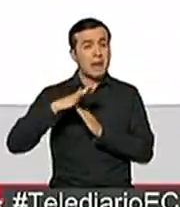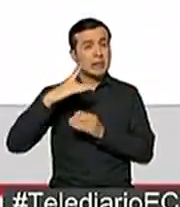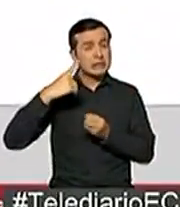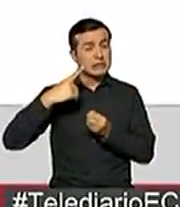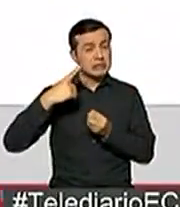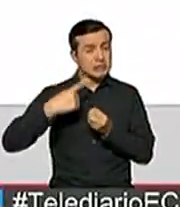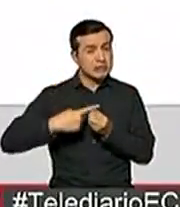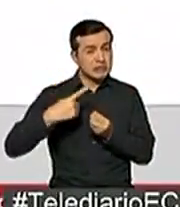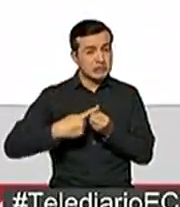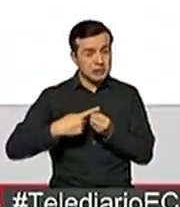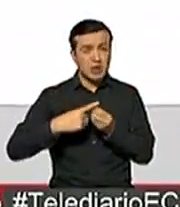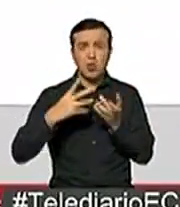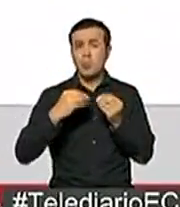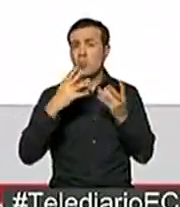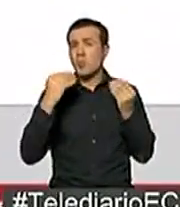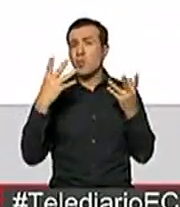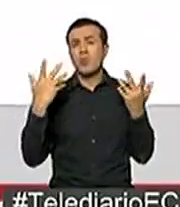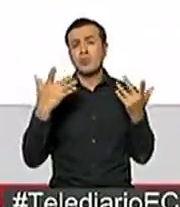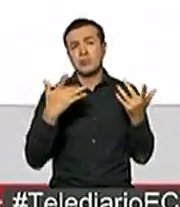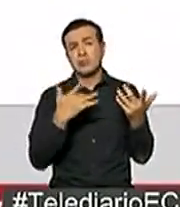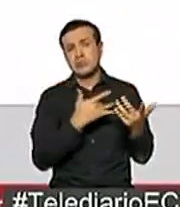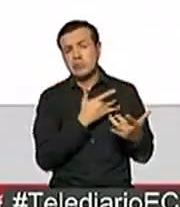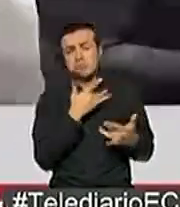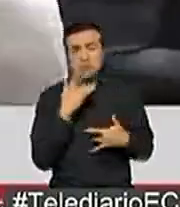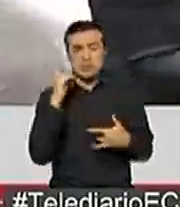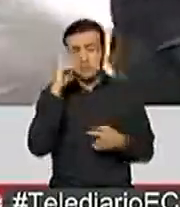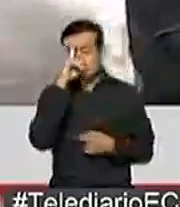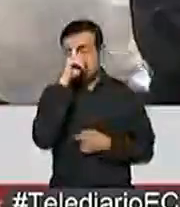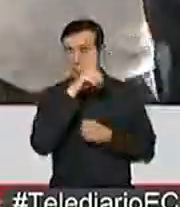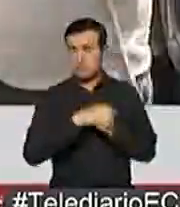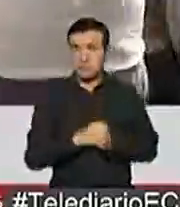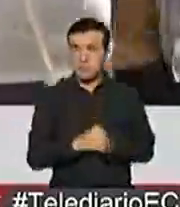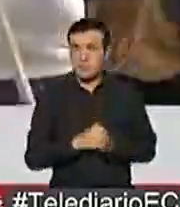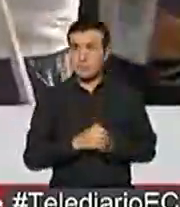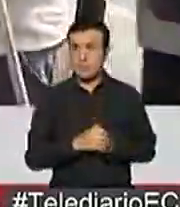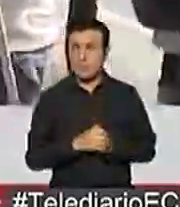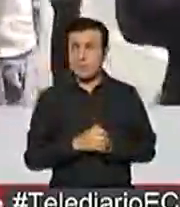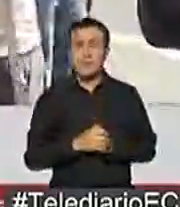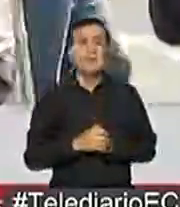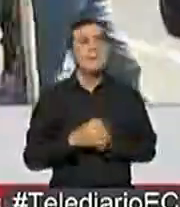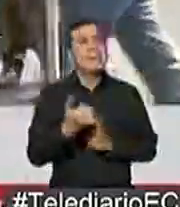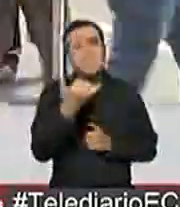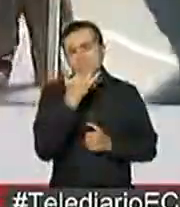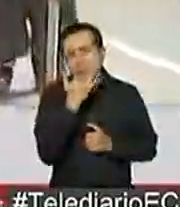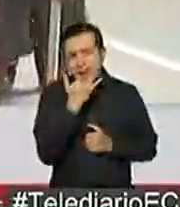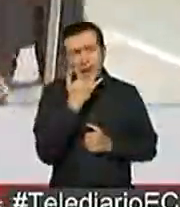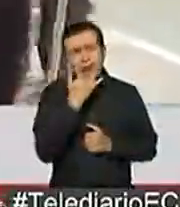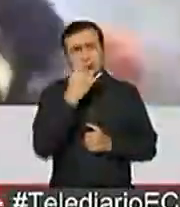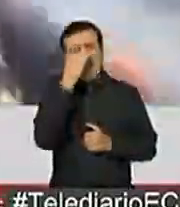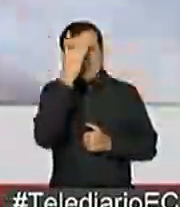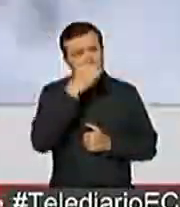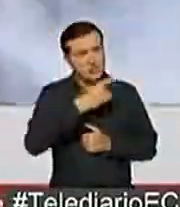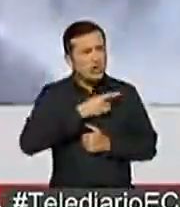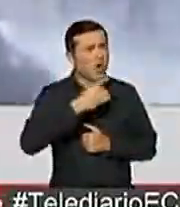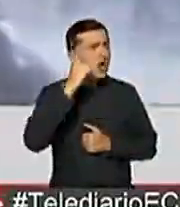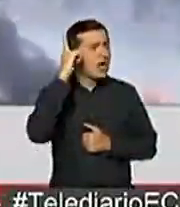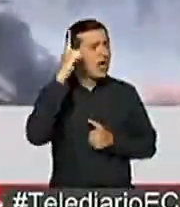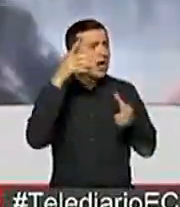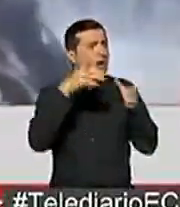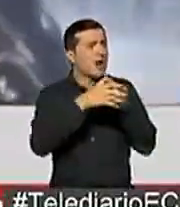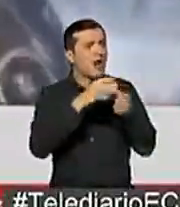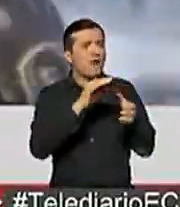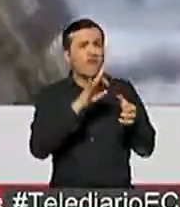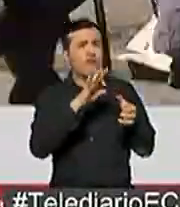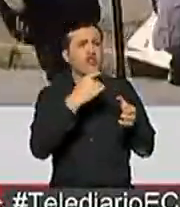estamos muy muy muy sensibles frente a esta situación calificó de irresponsable la decisión de los dirigentes luego